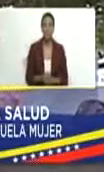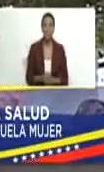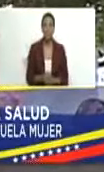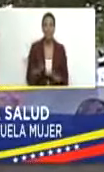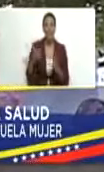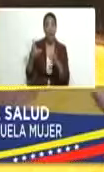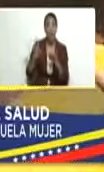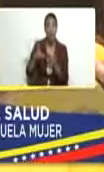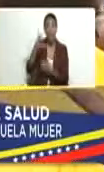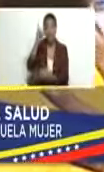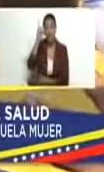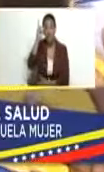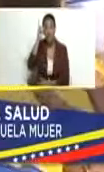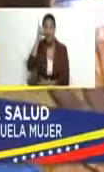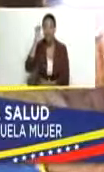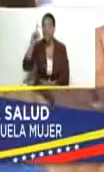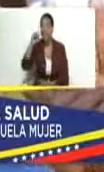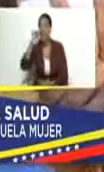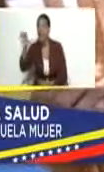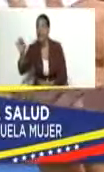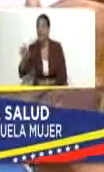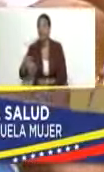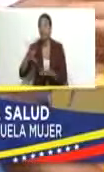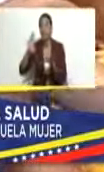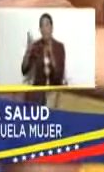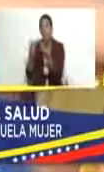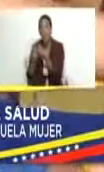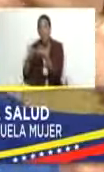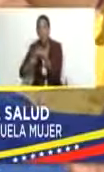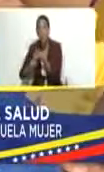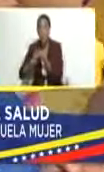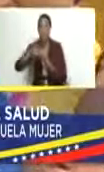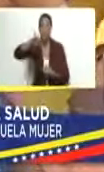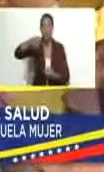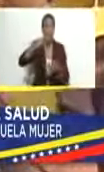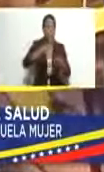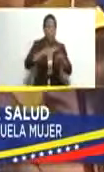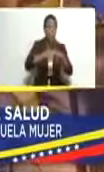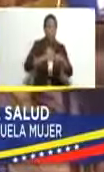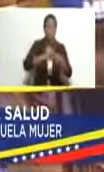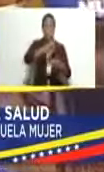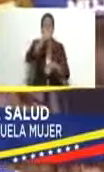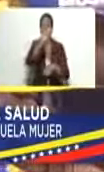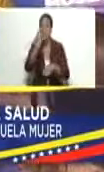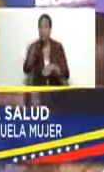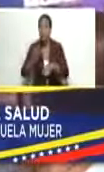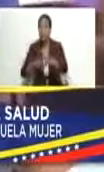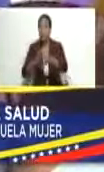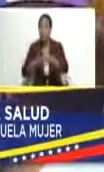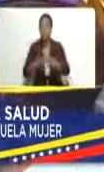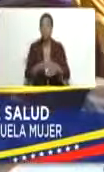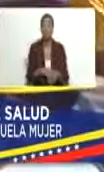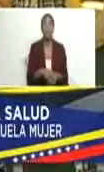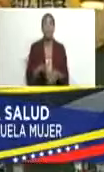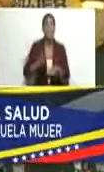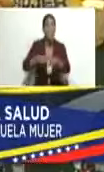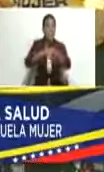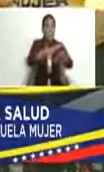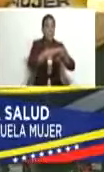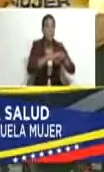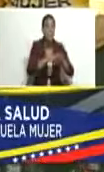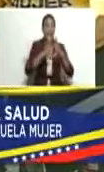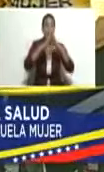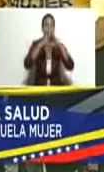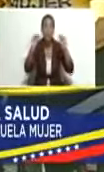Delcy, Delis, Cilia, Joana, Sandra, Magali,